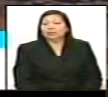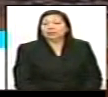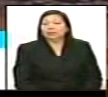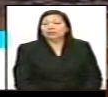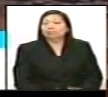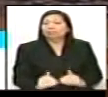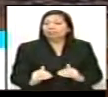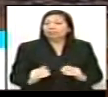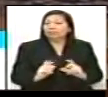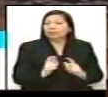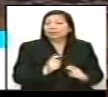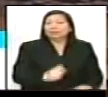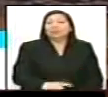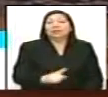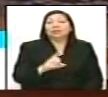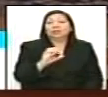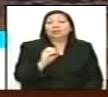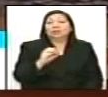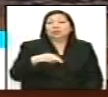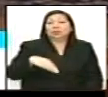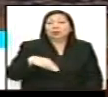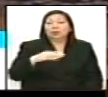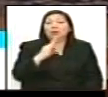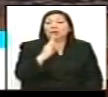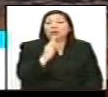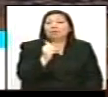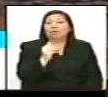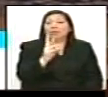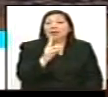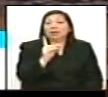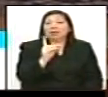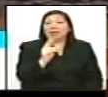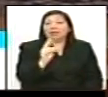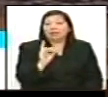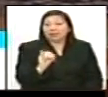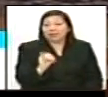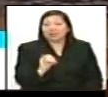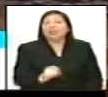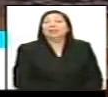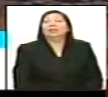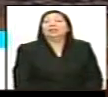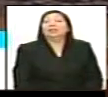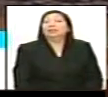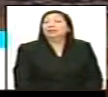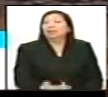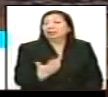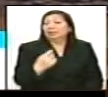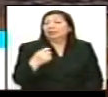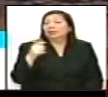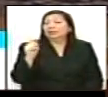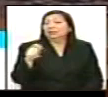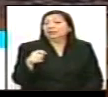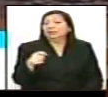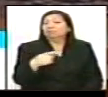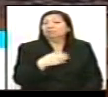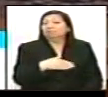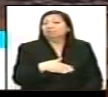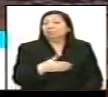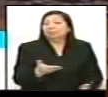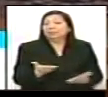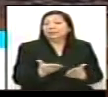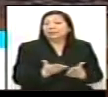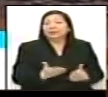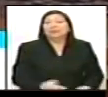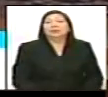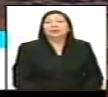siguiendo un poco la línea del congresista Lombardi, yo también me atrevería a decir que este 30% en realidad es tomado como una preferencia